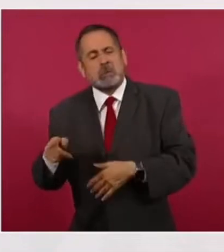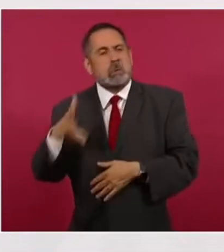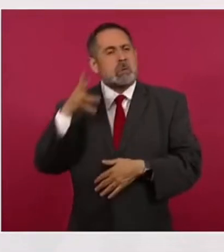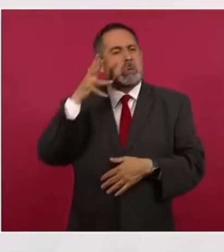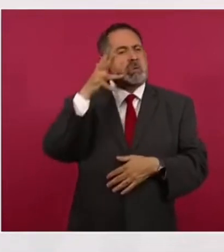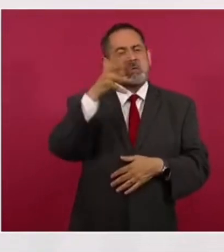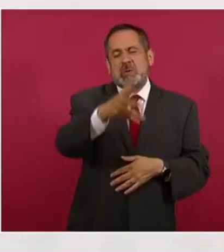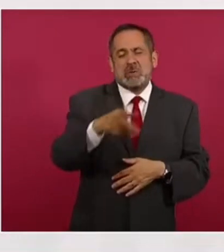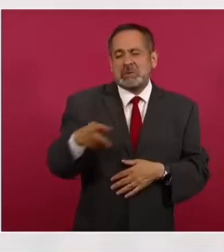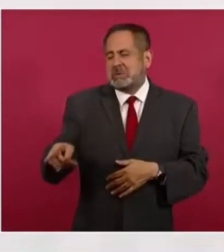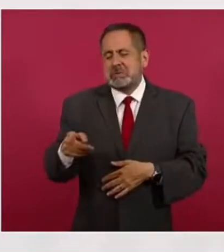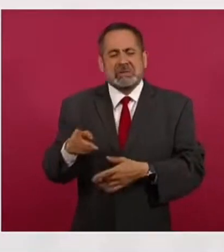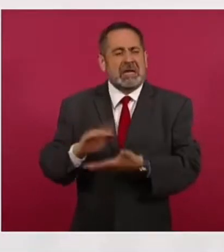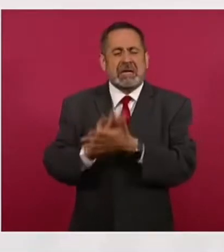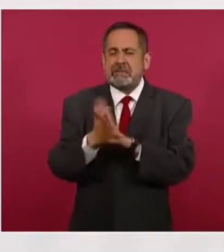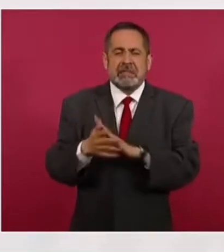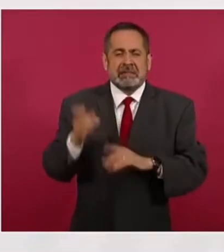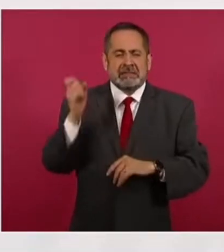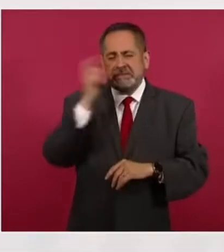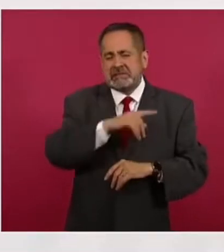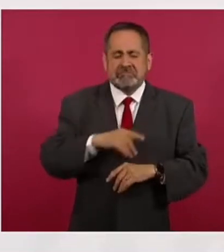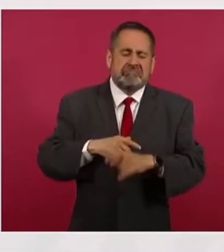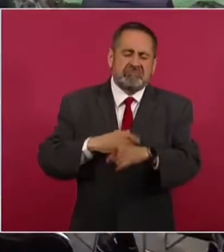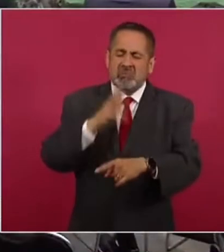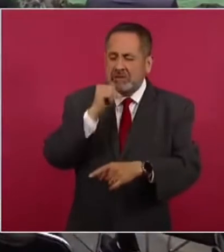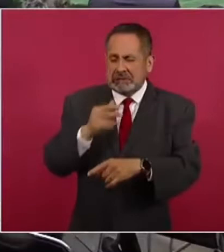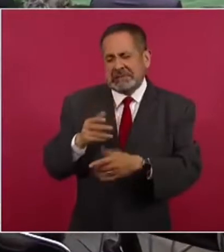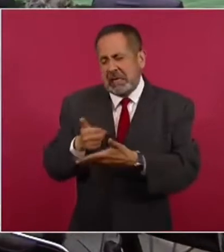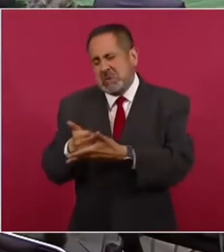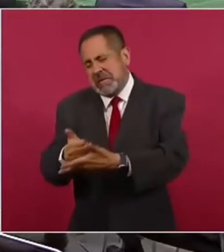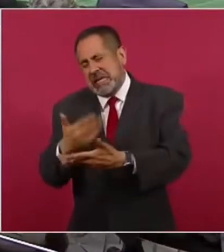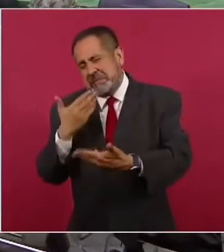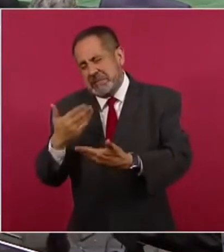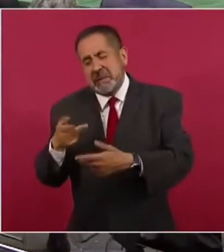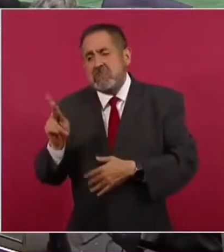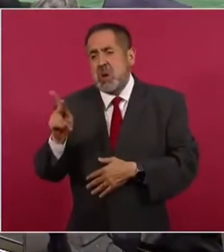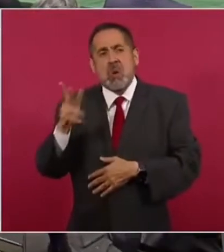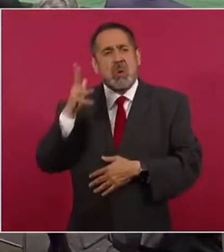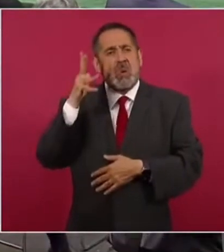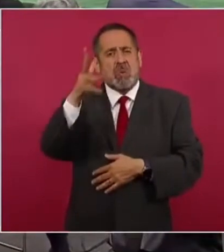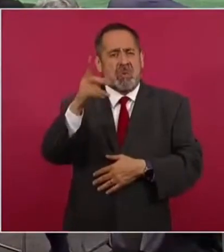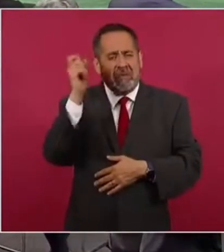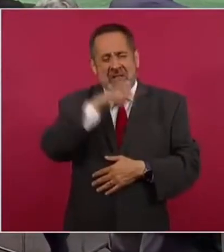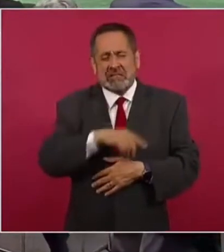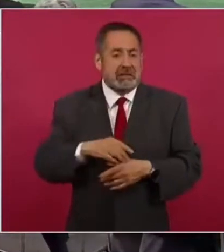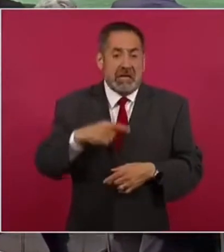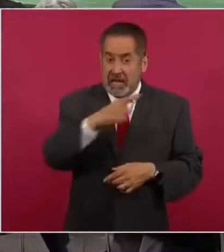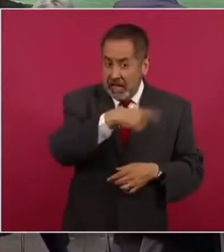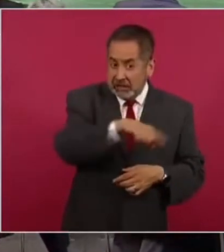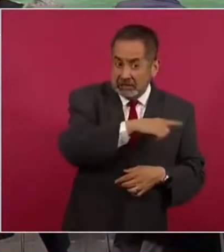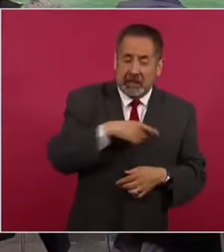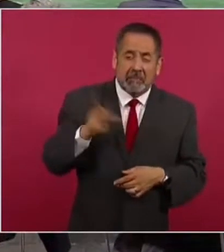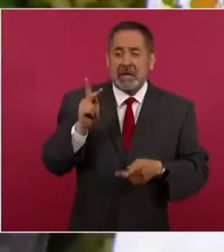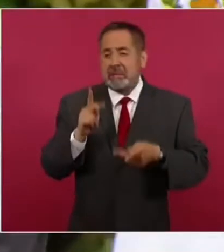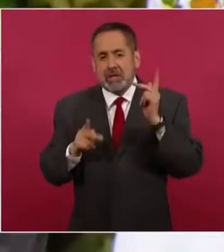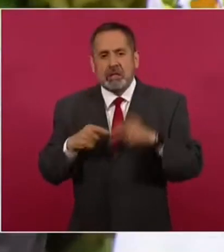mucho en verse. Y al amparo de esta excusa o pretexto, nunca